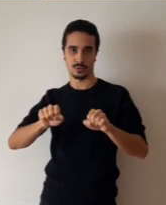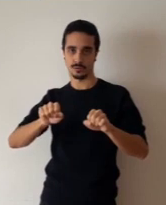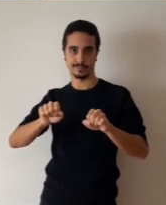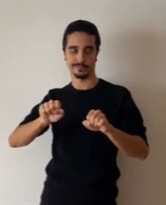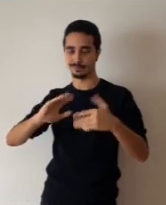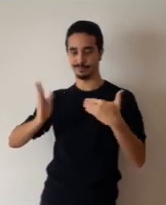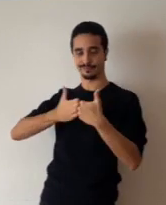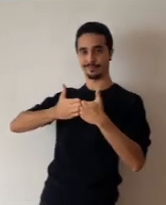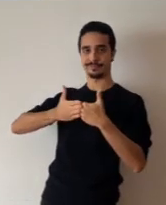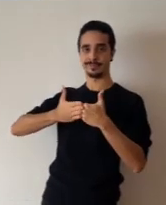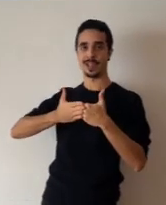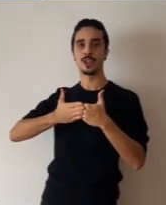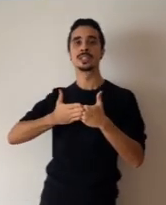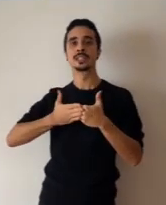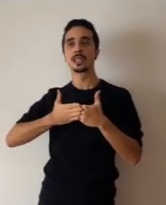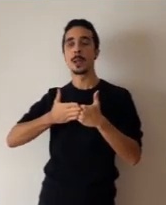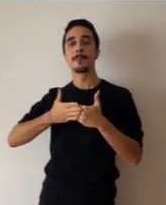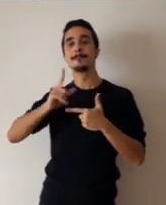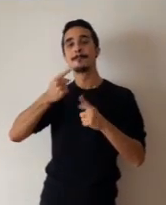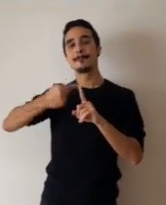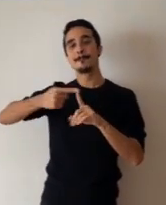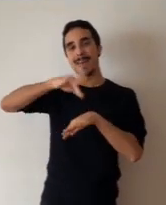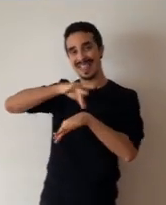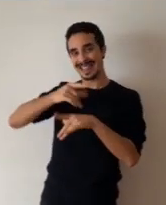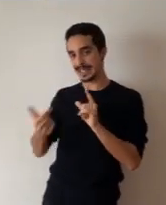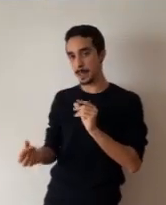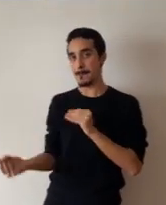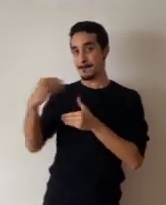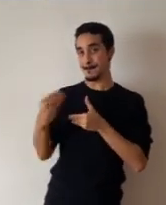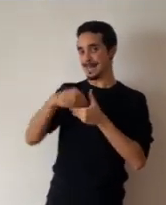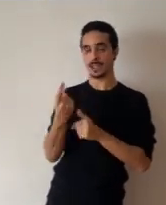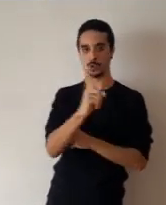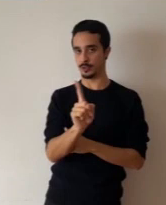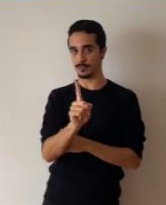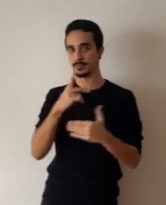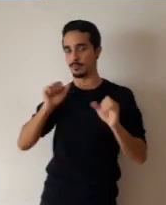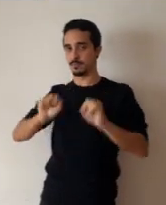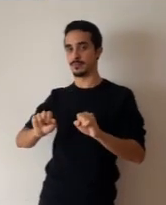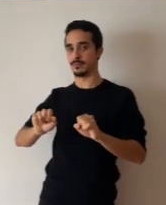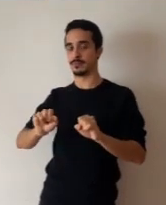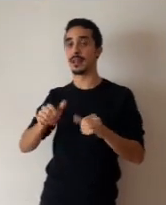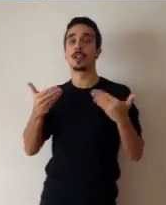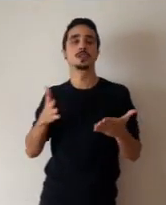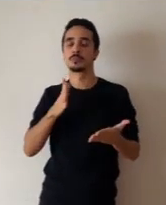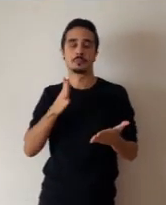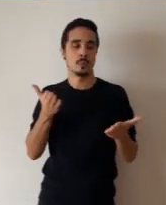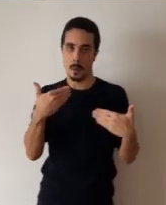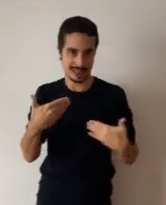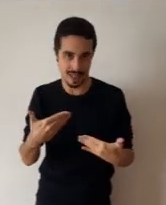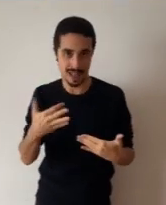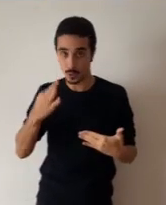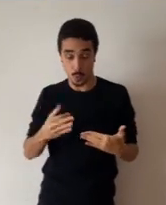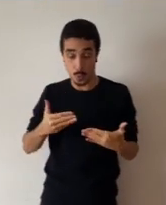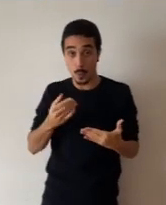bloqueados. Bloqueados quiere decir que no se han metido más pacientes de los que ya había citados. Entonces,